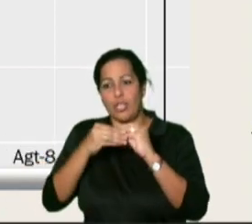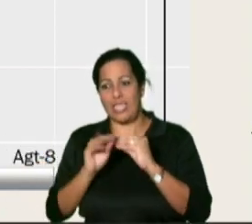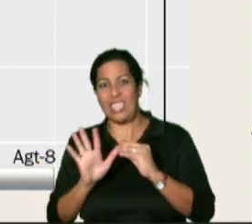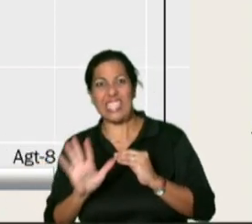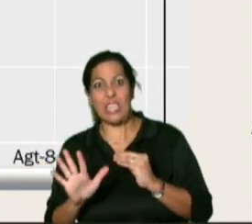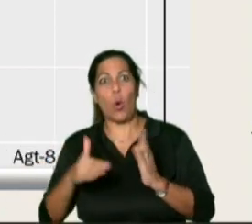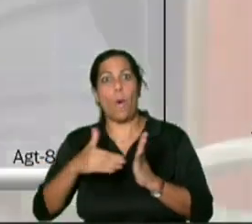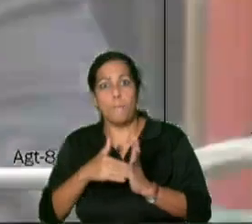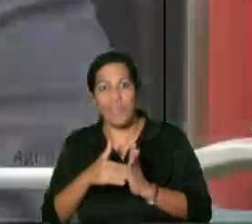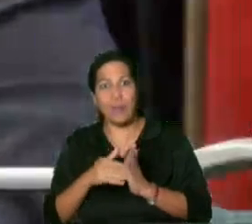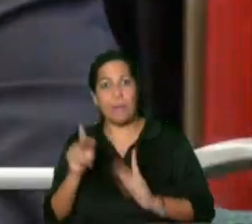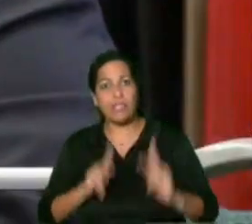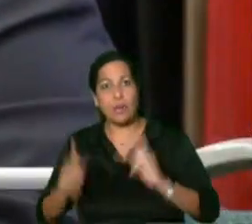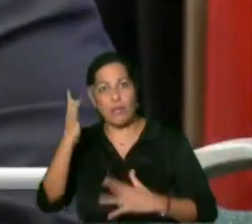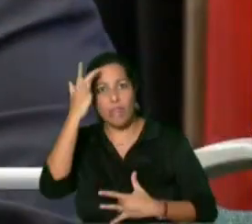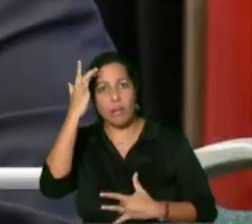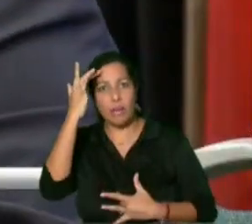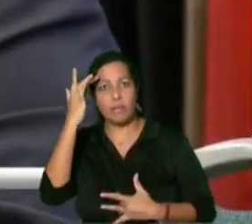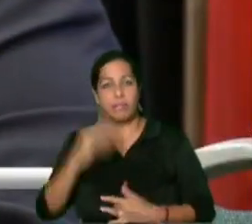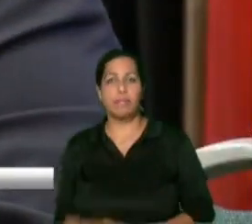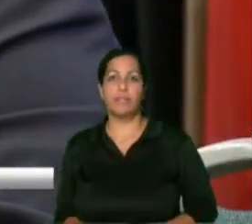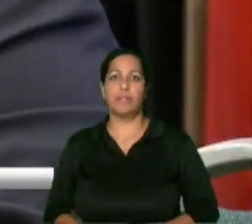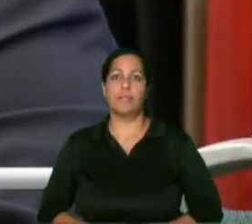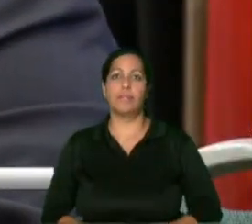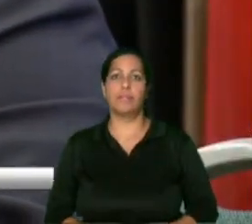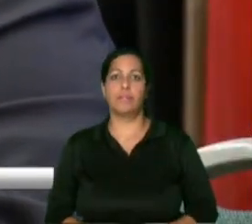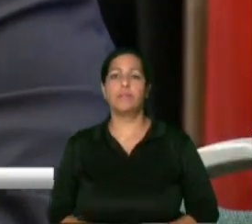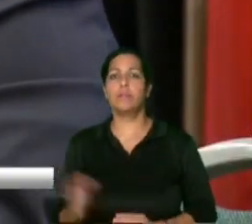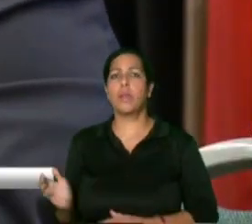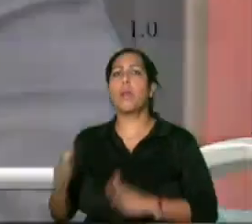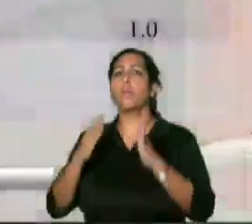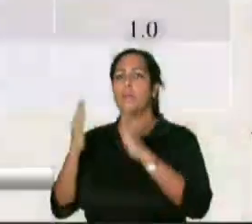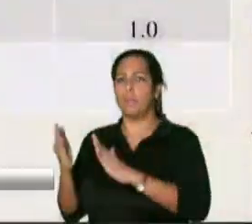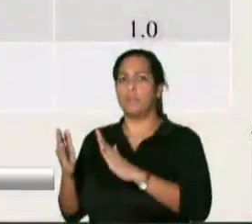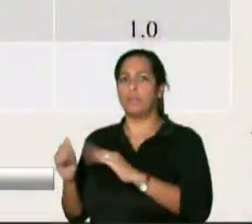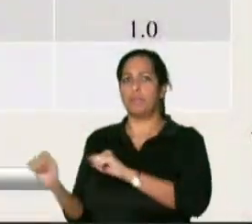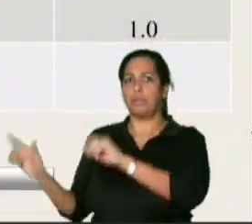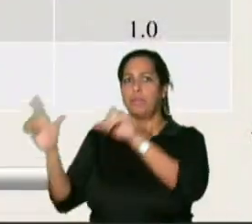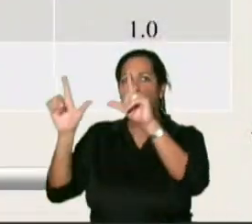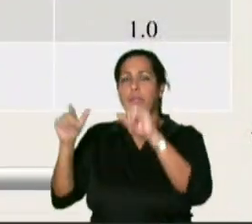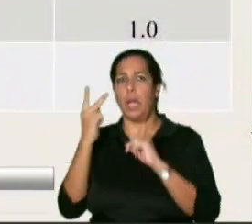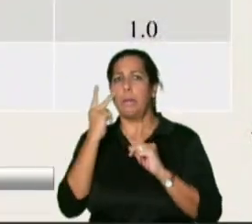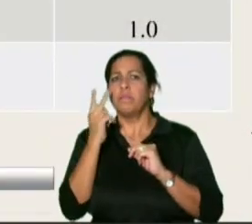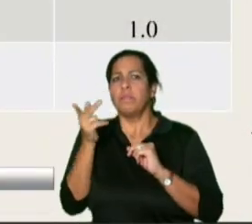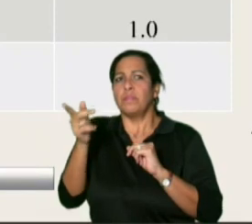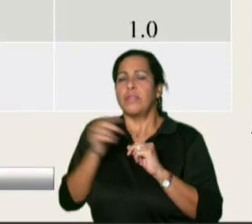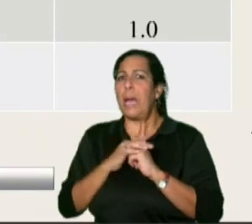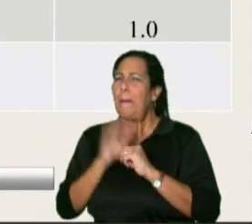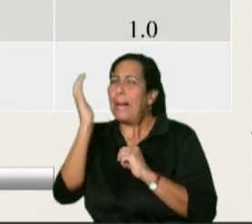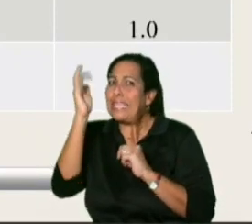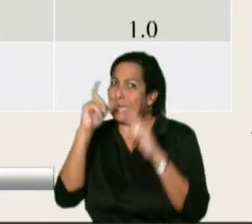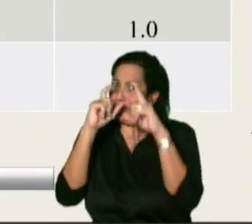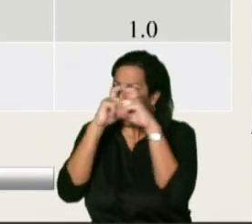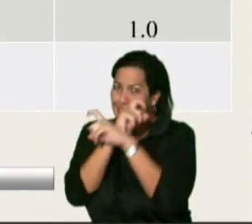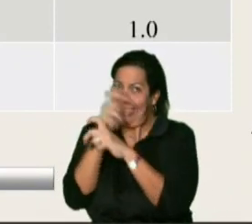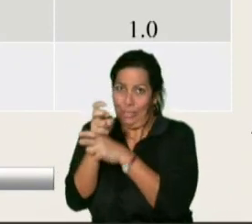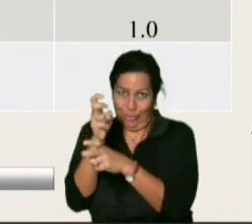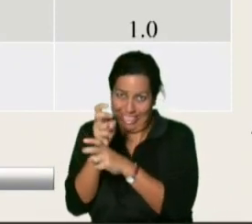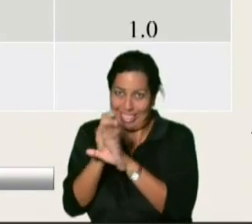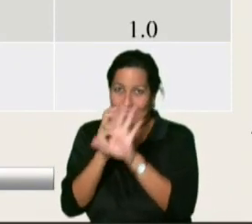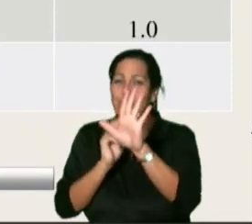adicionales si no hiciéramos nada. ¿Okay? Próximo. Esto aquí tienen una tabla que está un poco compleja,